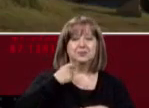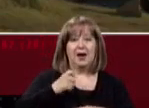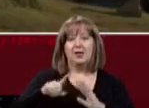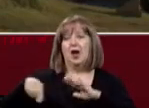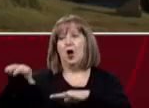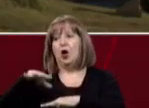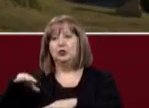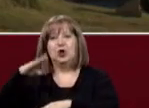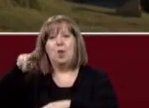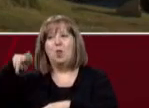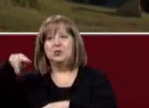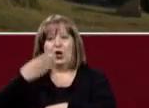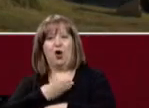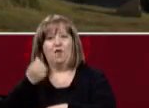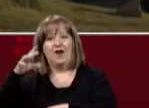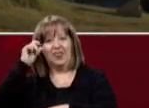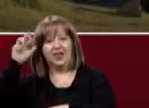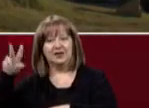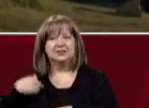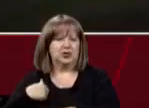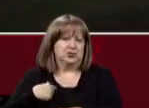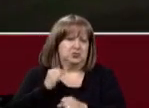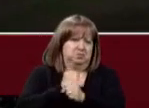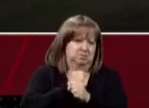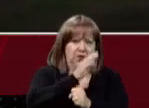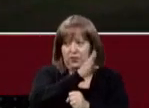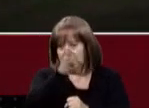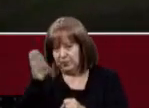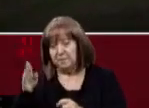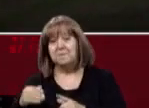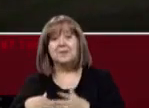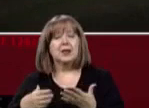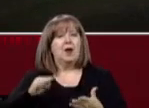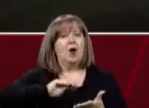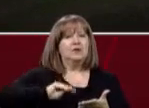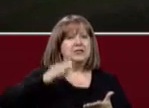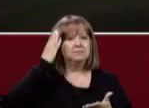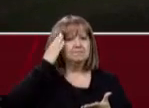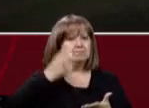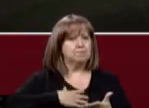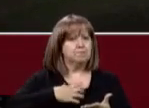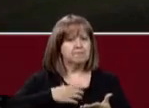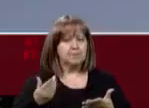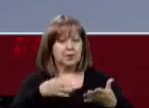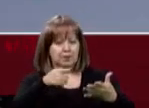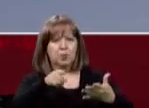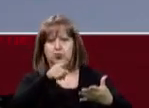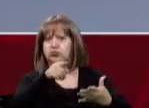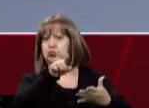Fader. Entonces ya tenían un poco de mi trayectoria y por eso me convocan a mí para